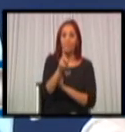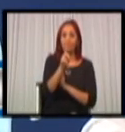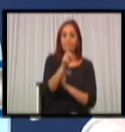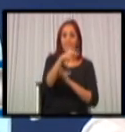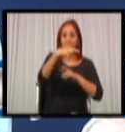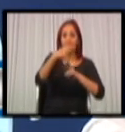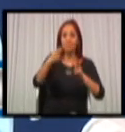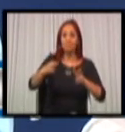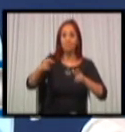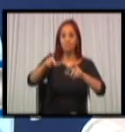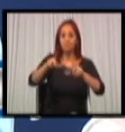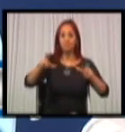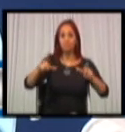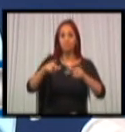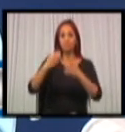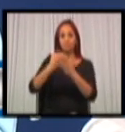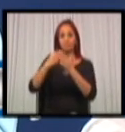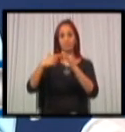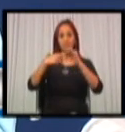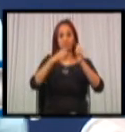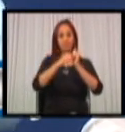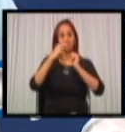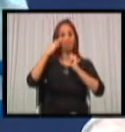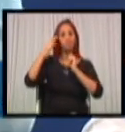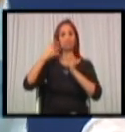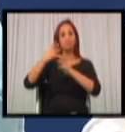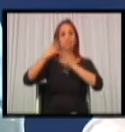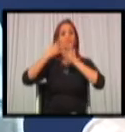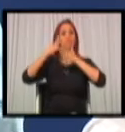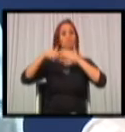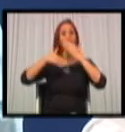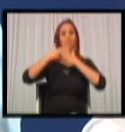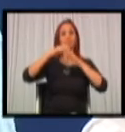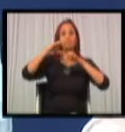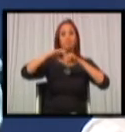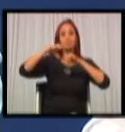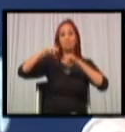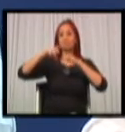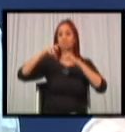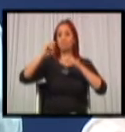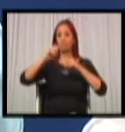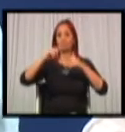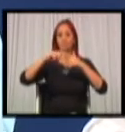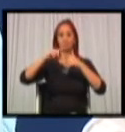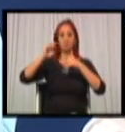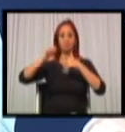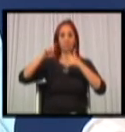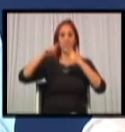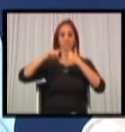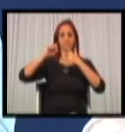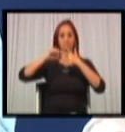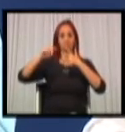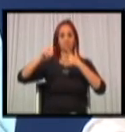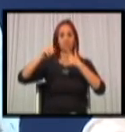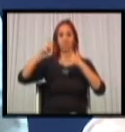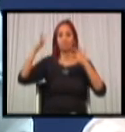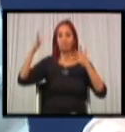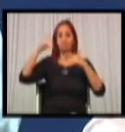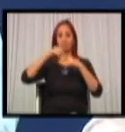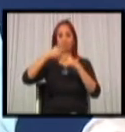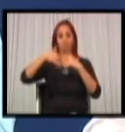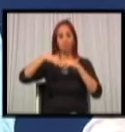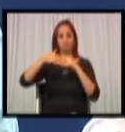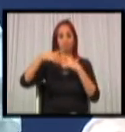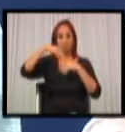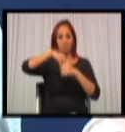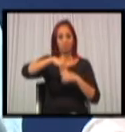región de la zona económica especial con China, que lo que pretende es ser toda una macro región, Orotina, Esparza, San Mateo, donde las empresas